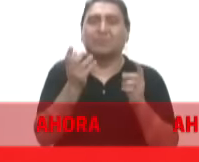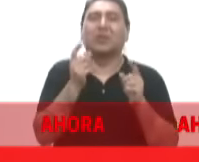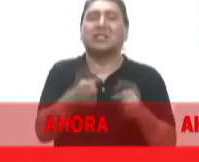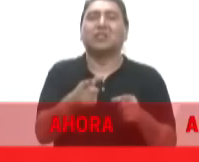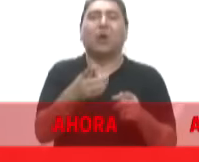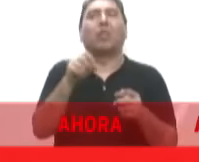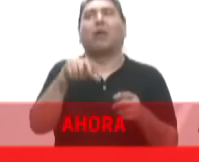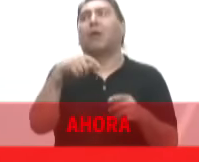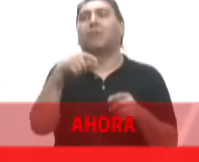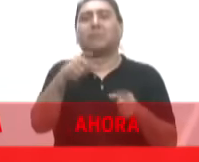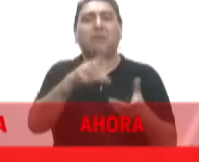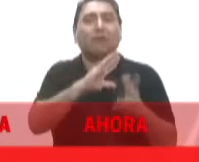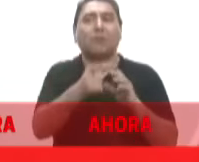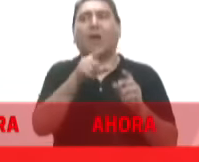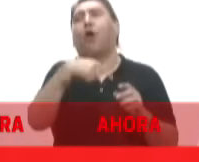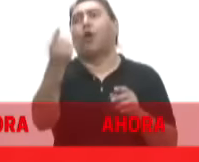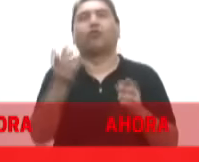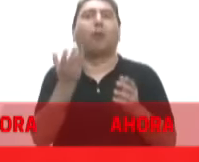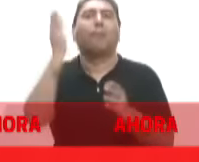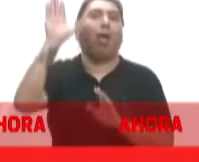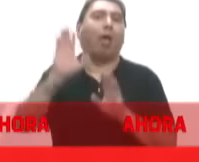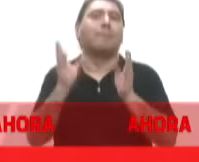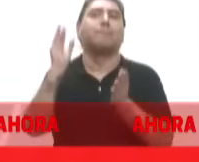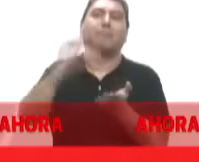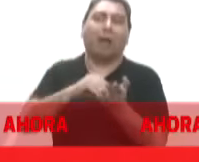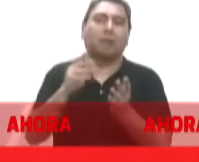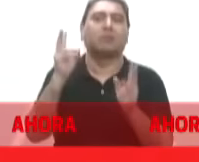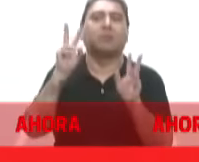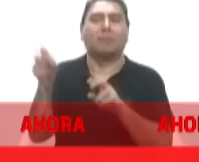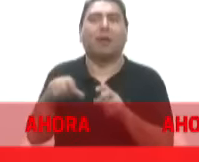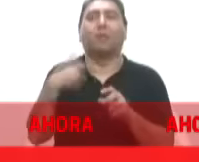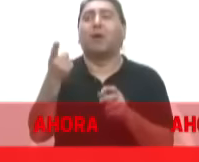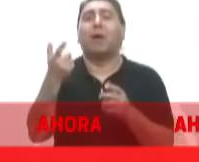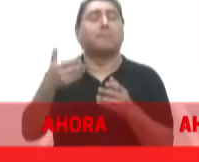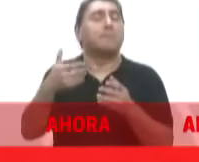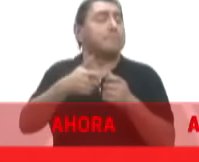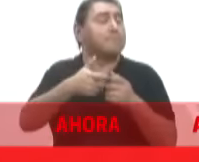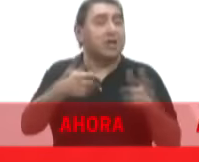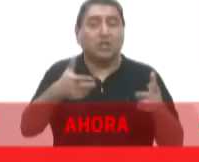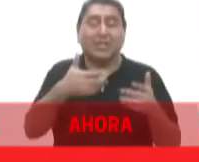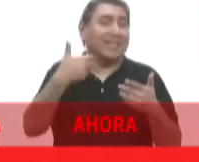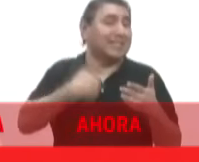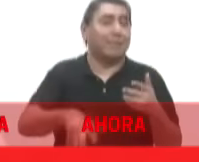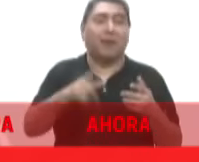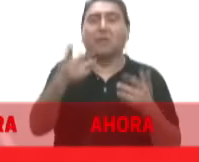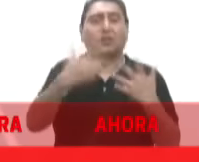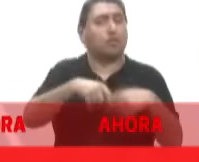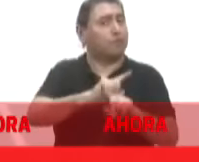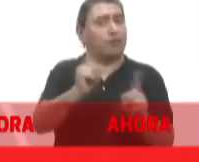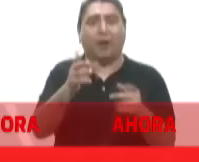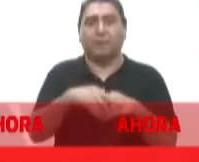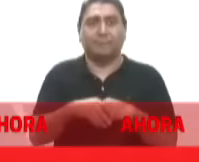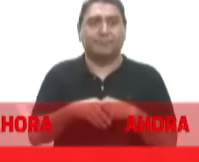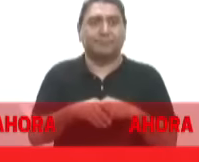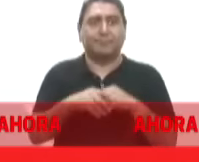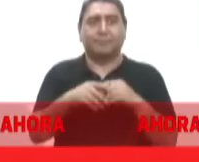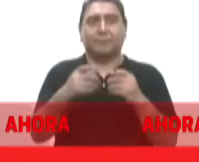levantar la mano otro, pedir otro tema, ¿sí? Y meterlo por una mayoría simple y no funciona. No, está bien, por eso.